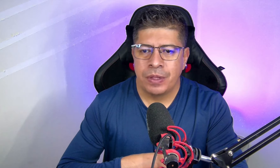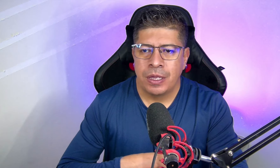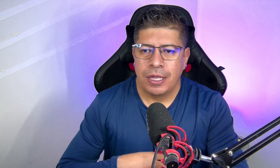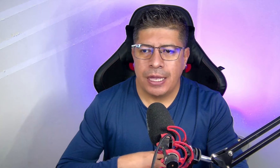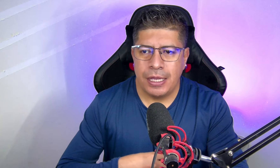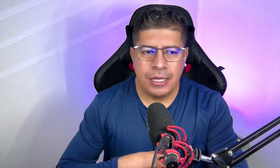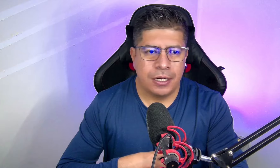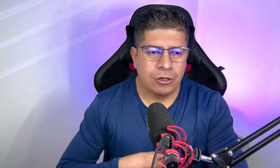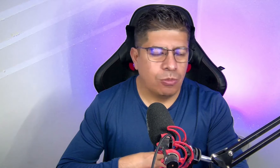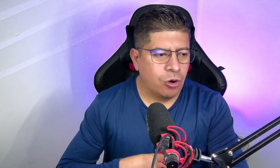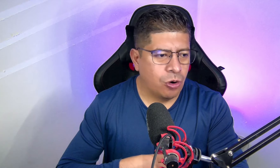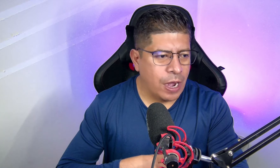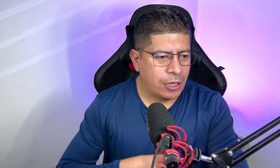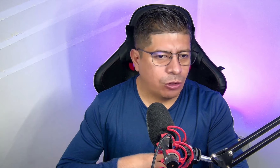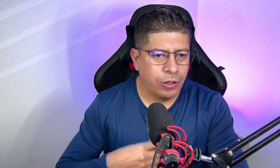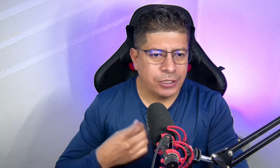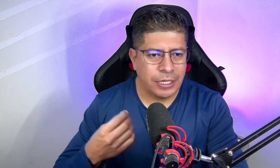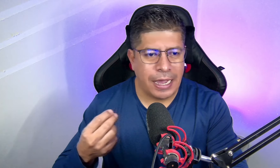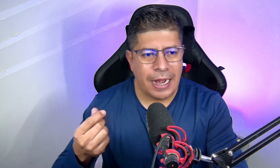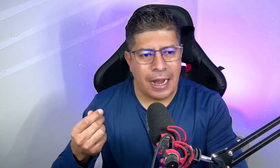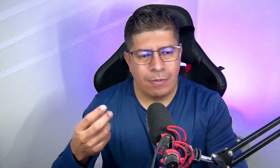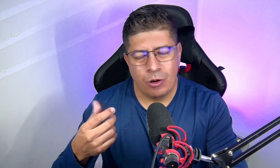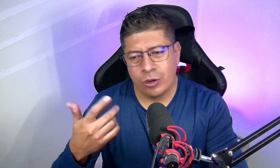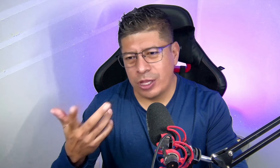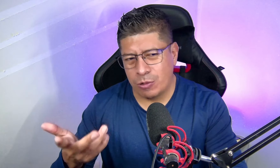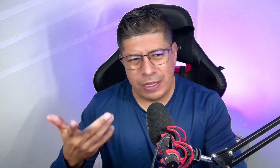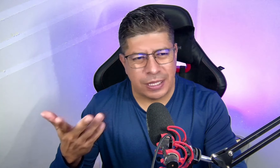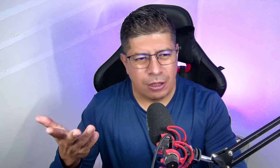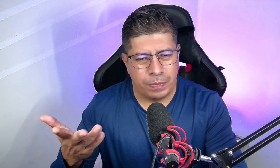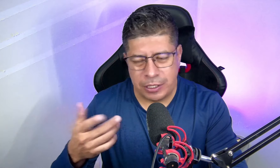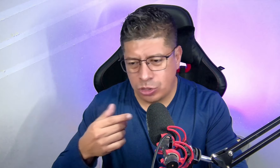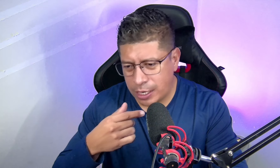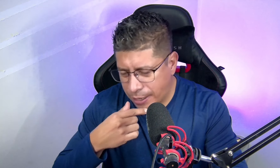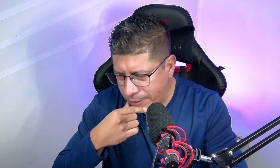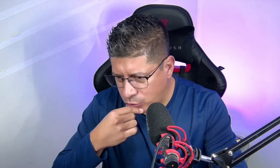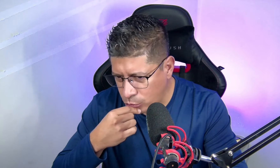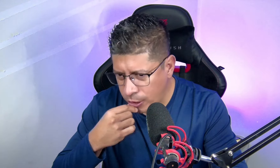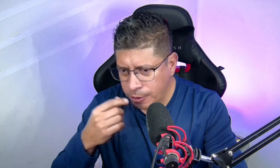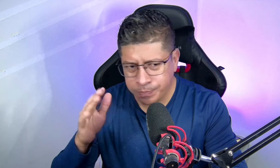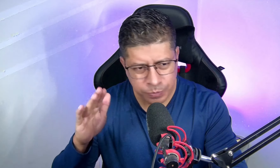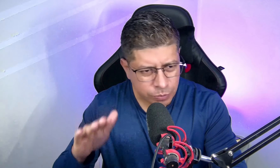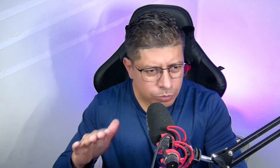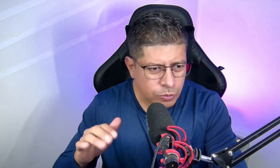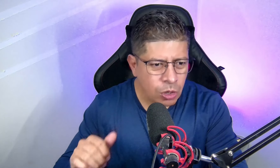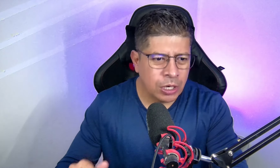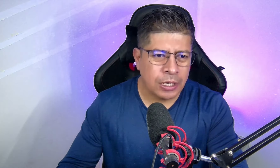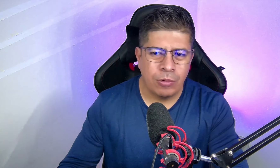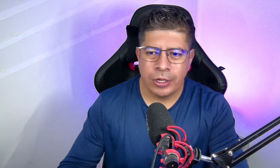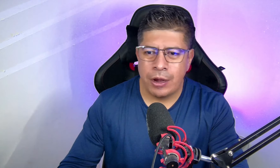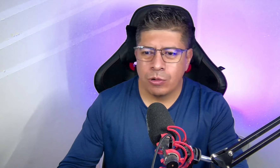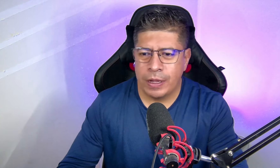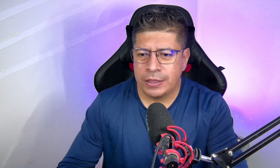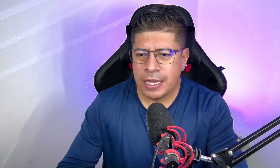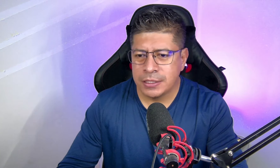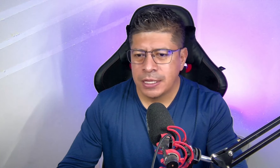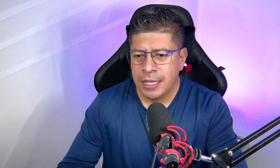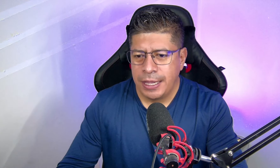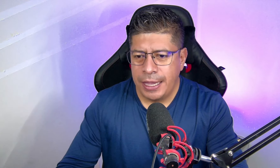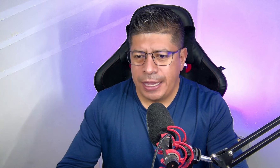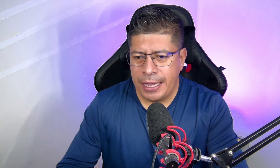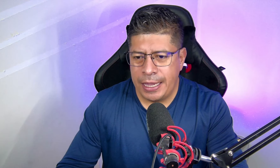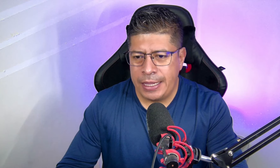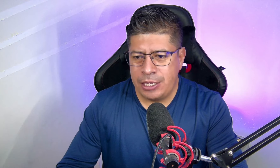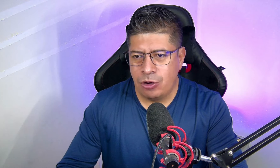eh ir como a todo este al al bloqueo de cuentas la operación agabe Azul con el que bloquearon cuentas